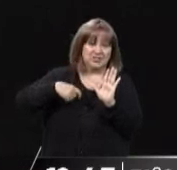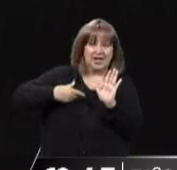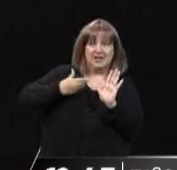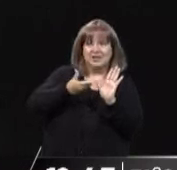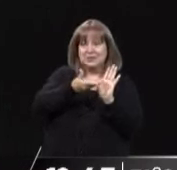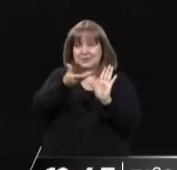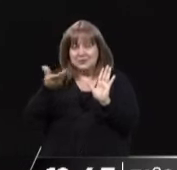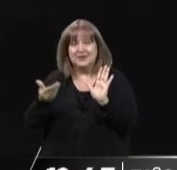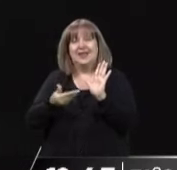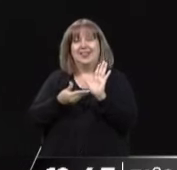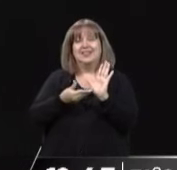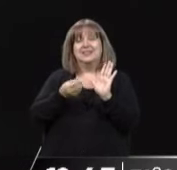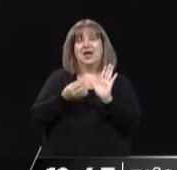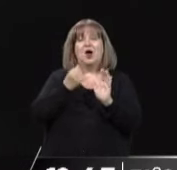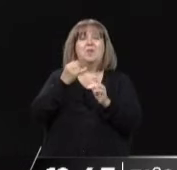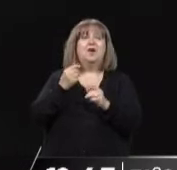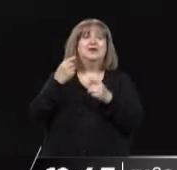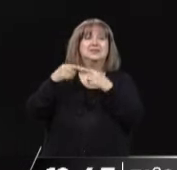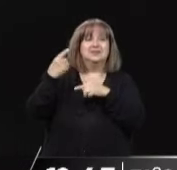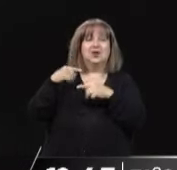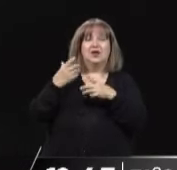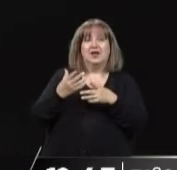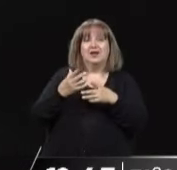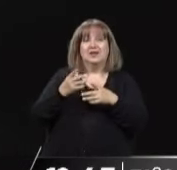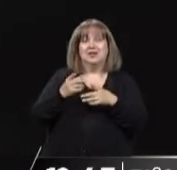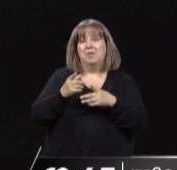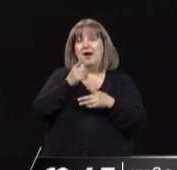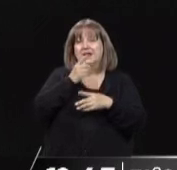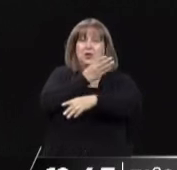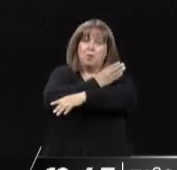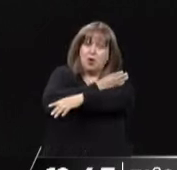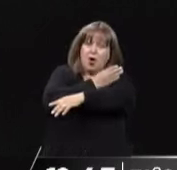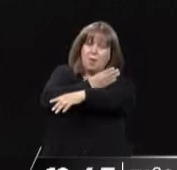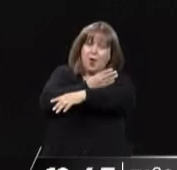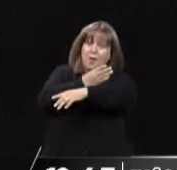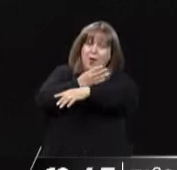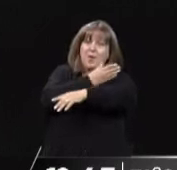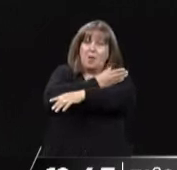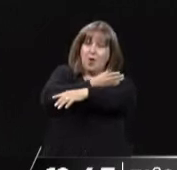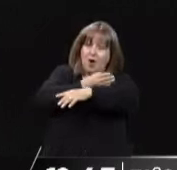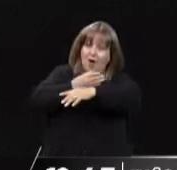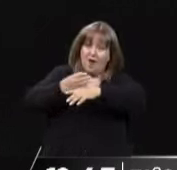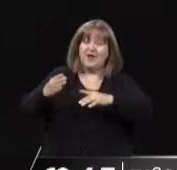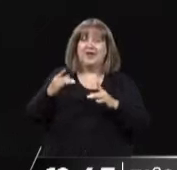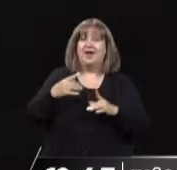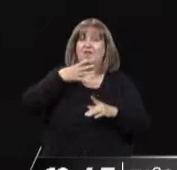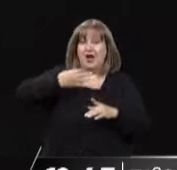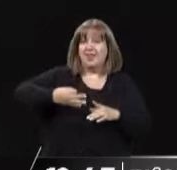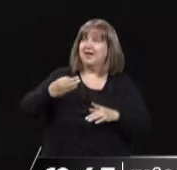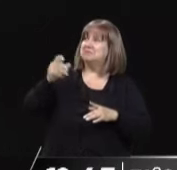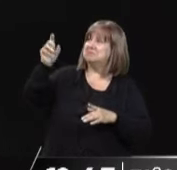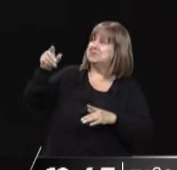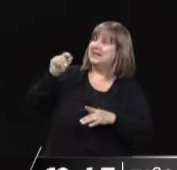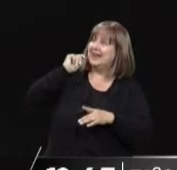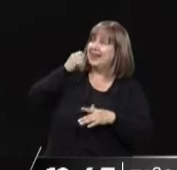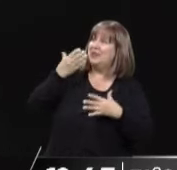de Messi, es decir, toda su historia en una forma cronológica, ¿no? Muy emotivo también. Y la verdad es que le quedan muy lindos. Mirá